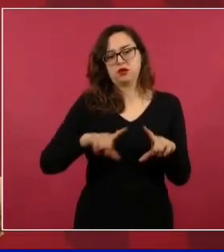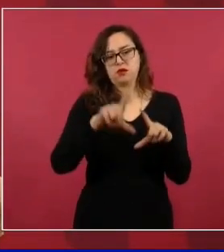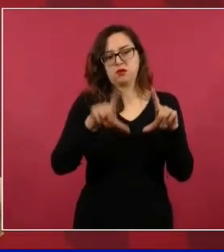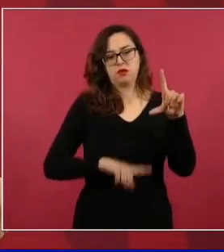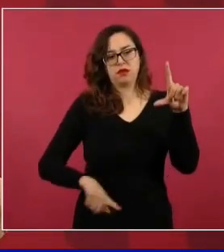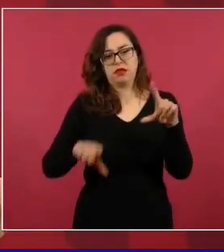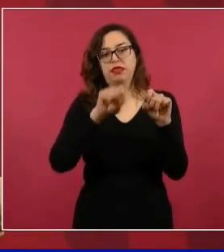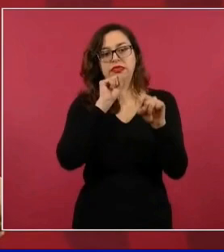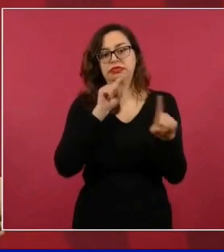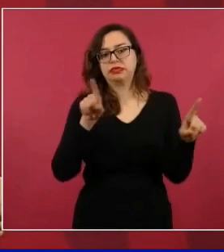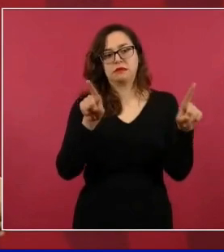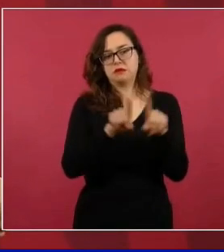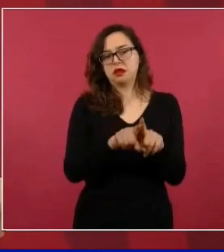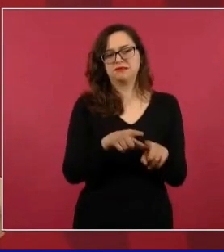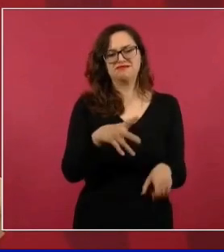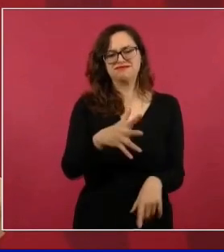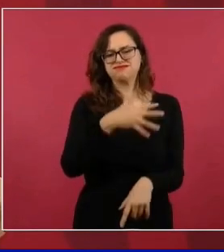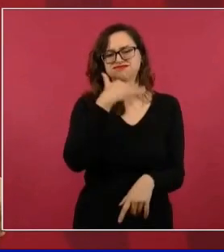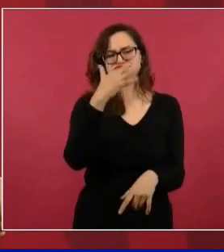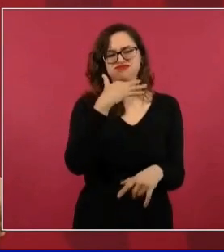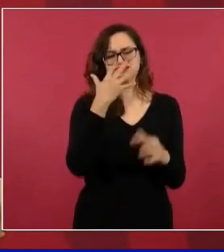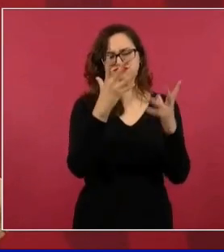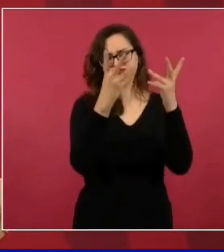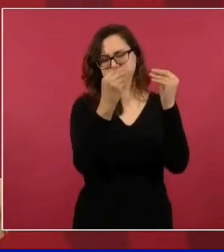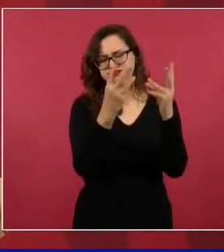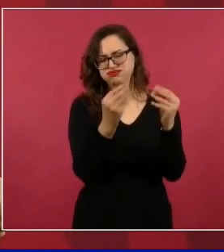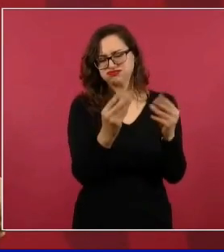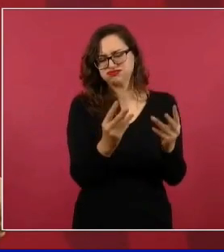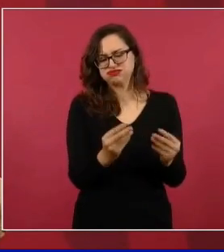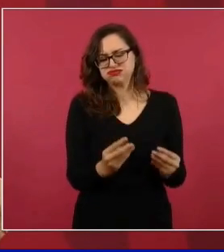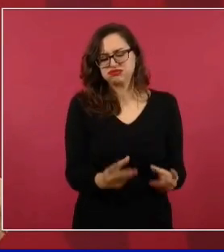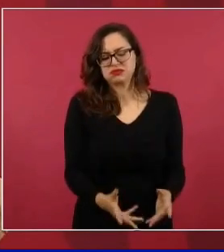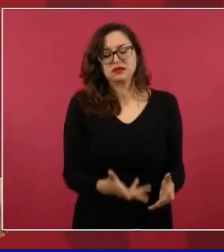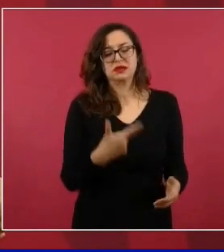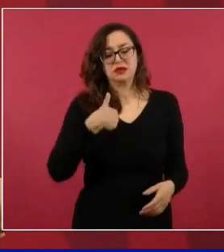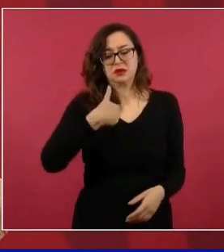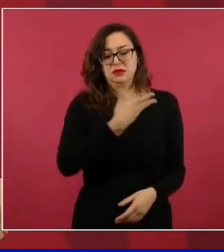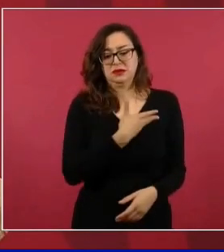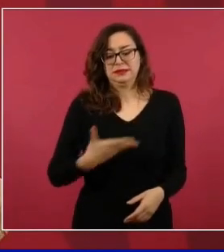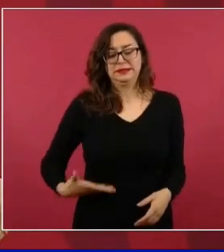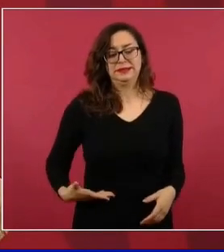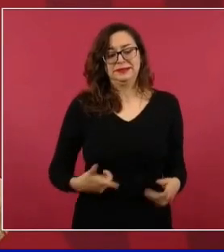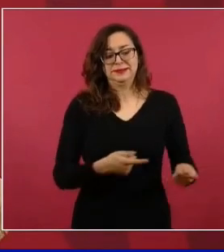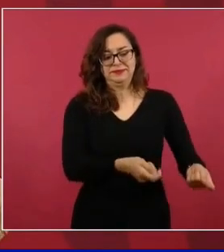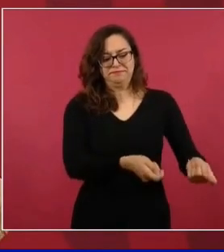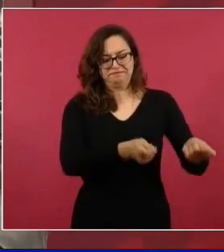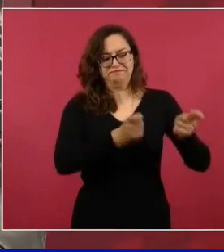teníamos que llevar a cabo cambios, transformaciones,